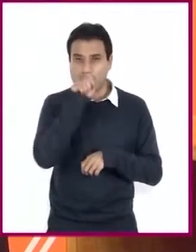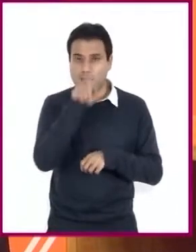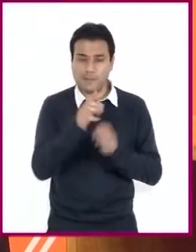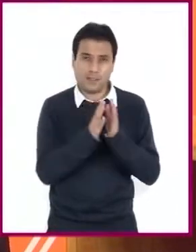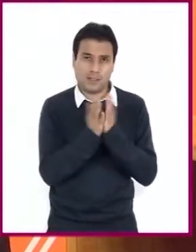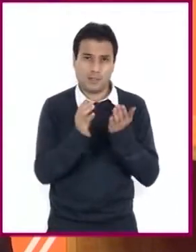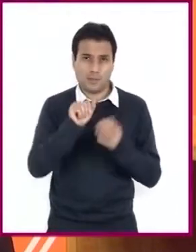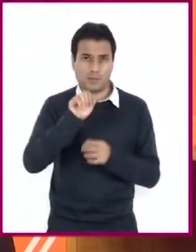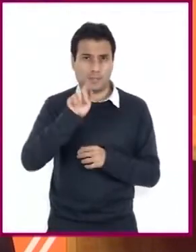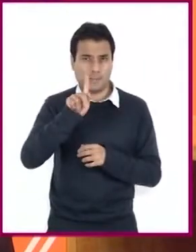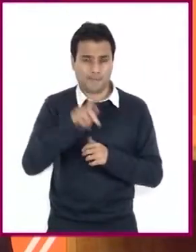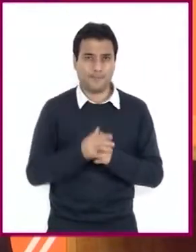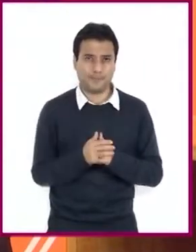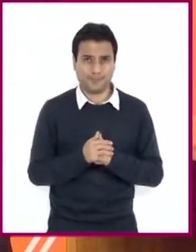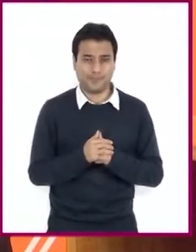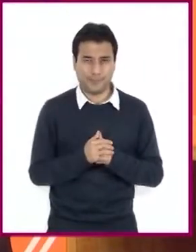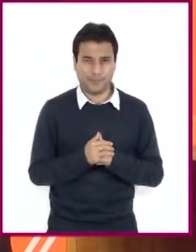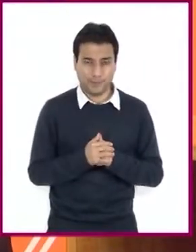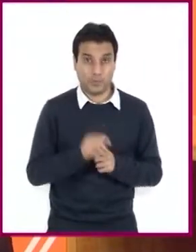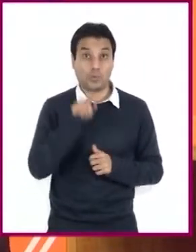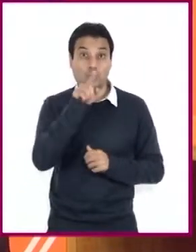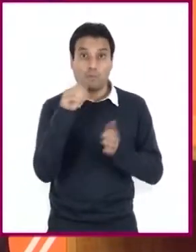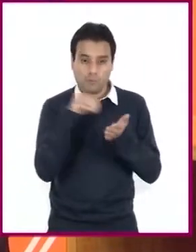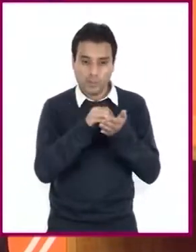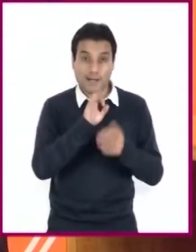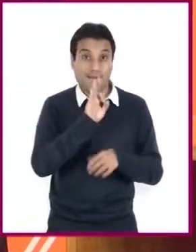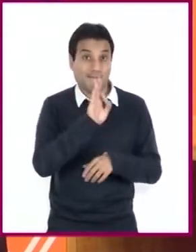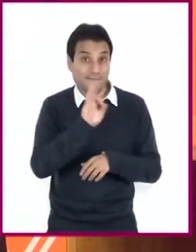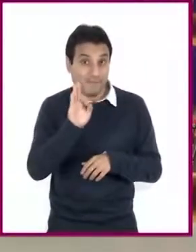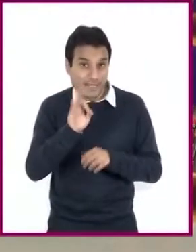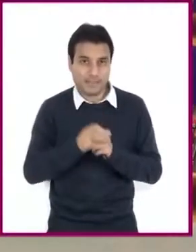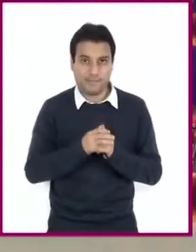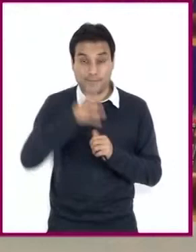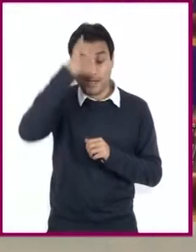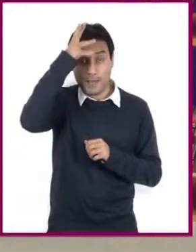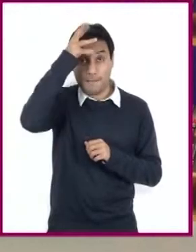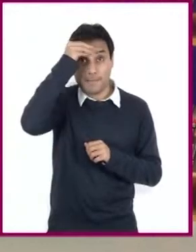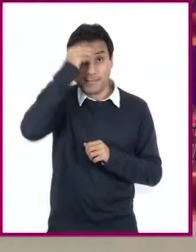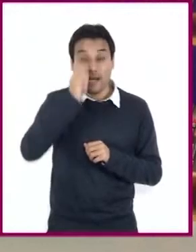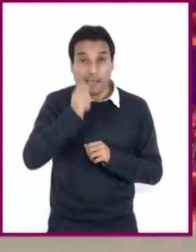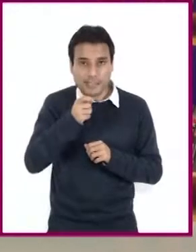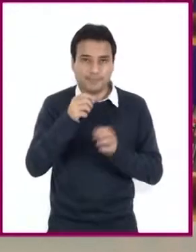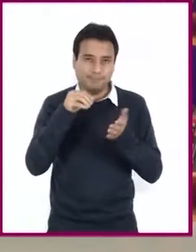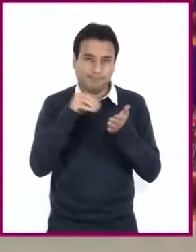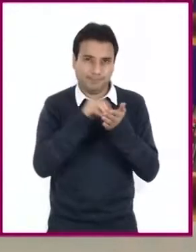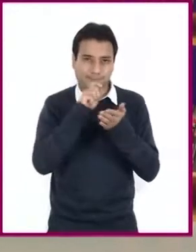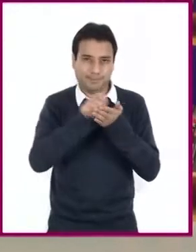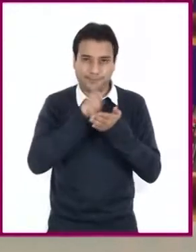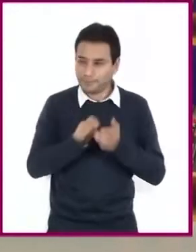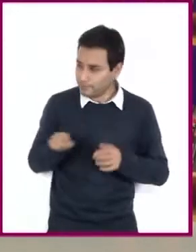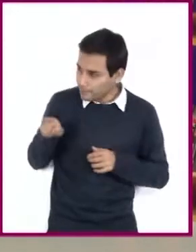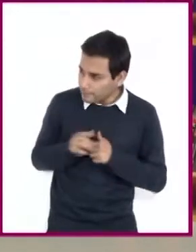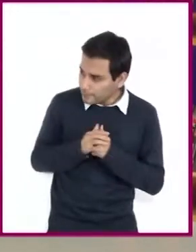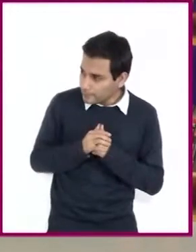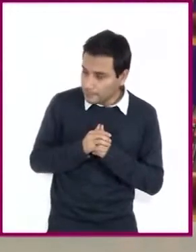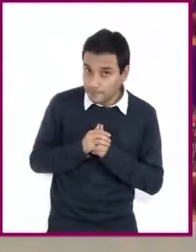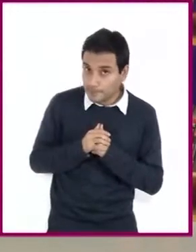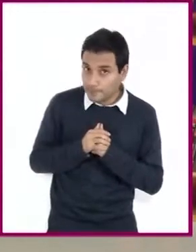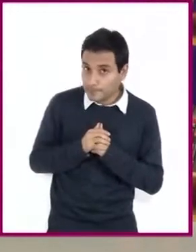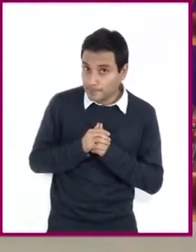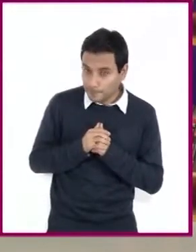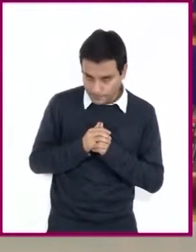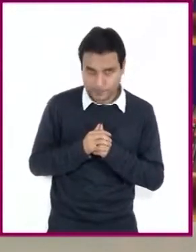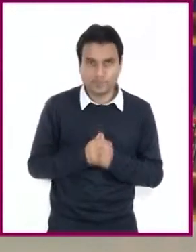de texto. Anoten la fecha y el aprendizaje esperado. Elabora informes de experimentos